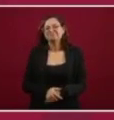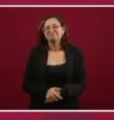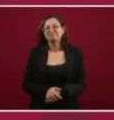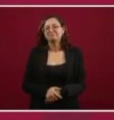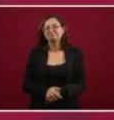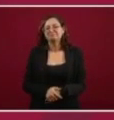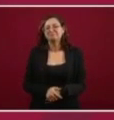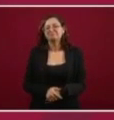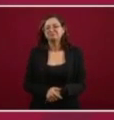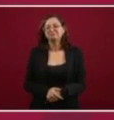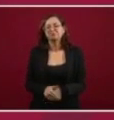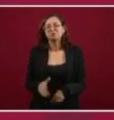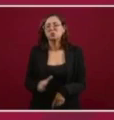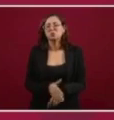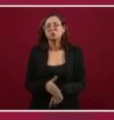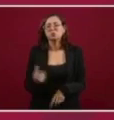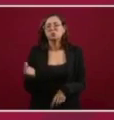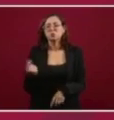están